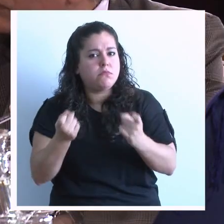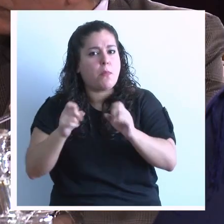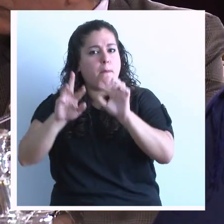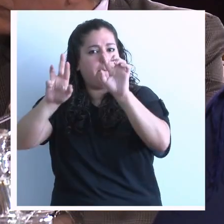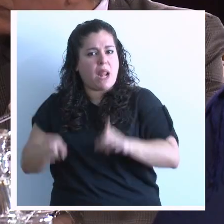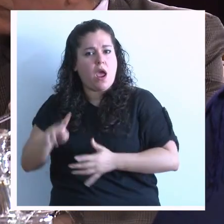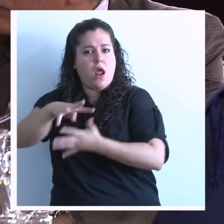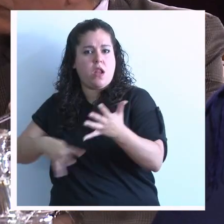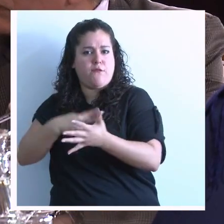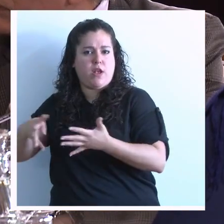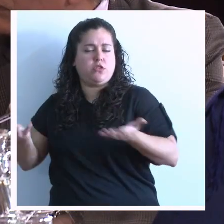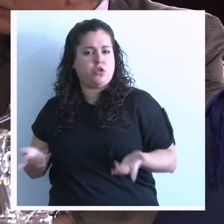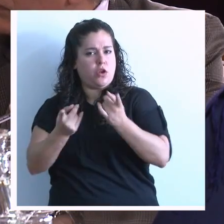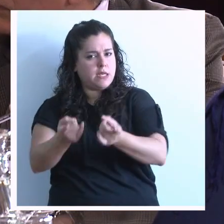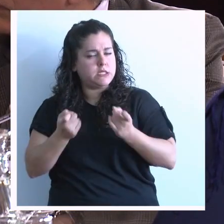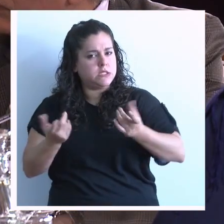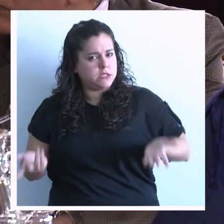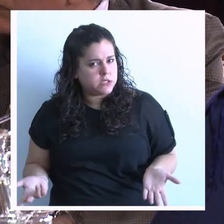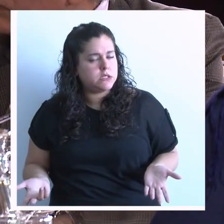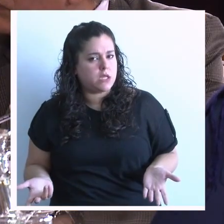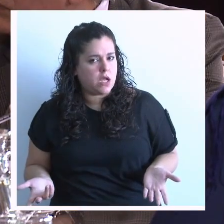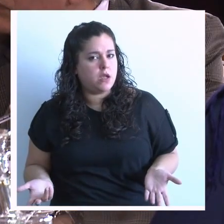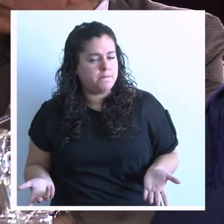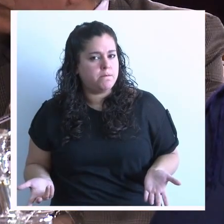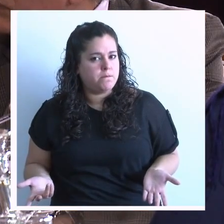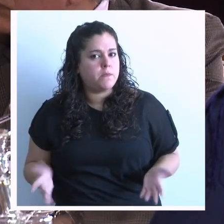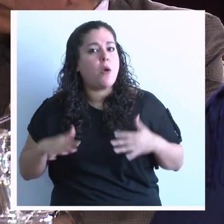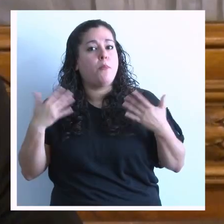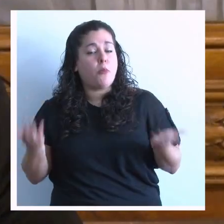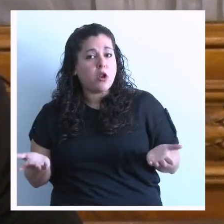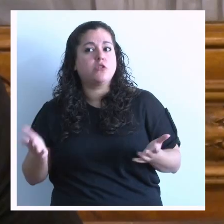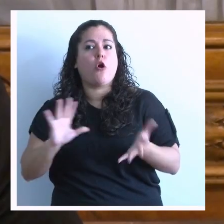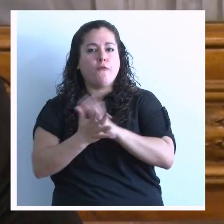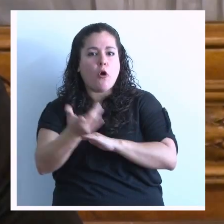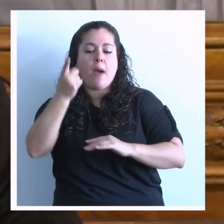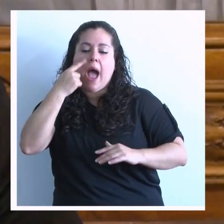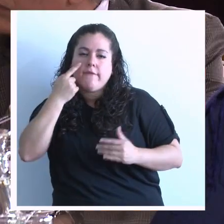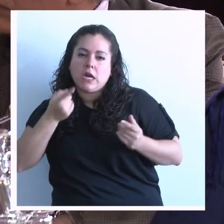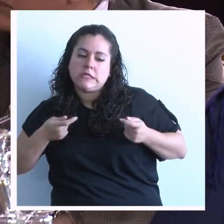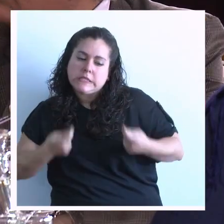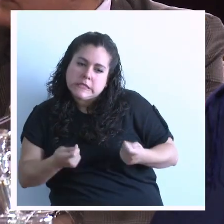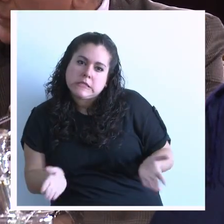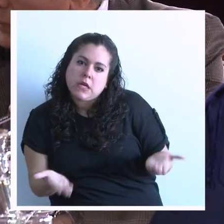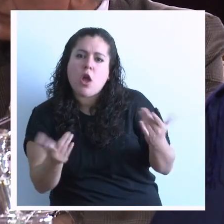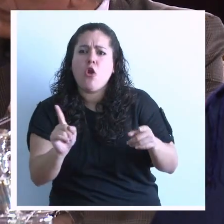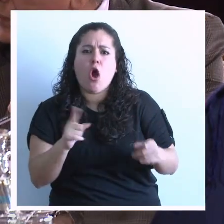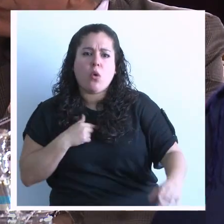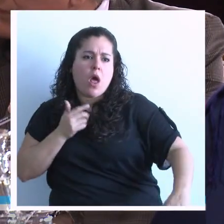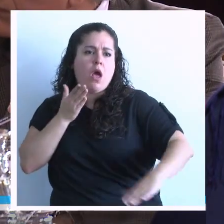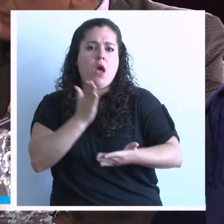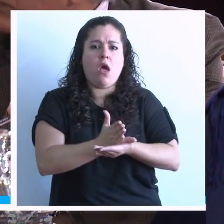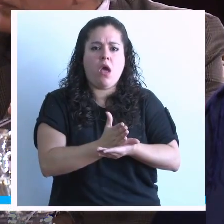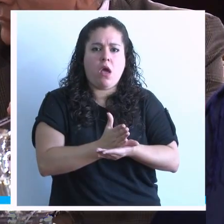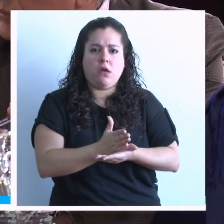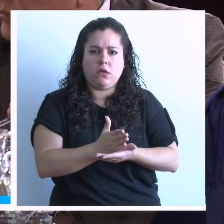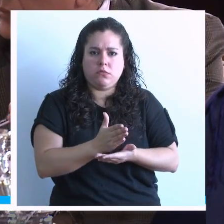planificación. Entonces, efectivamente, la posibilidad de estimular determinado, no de